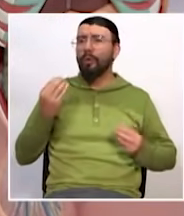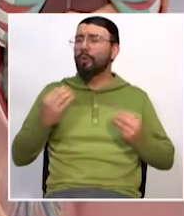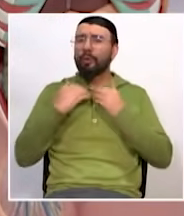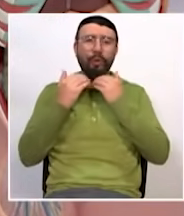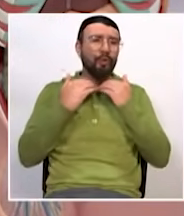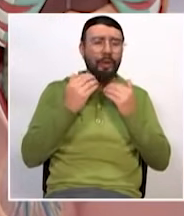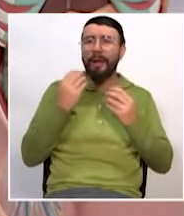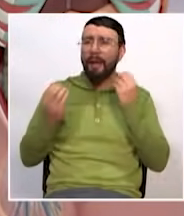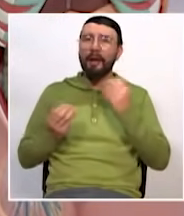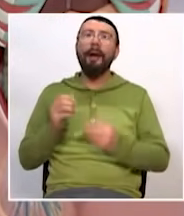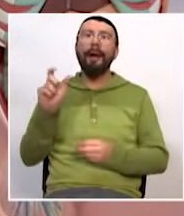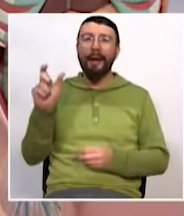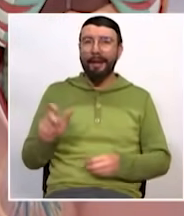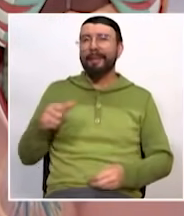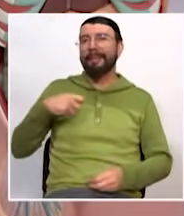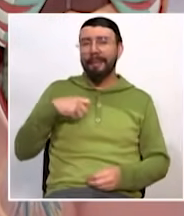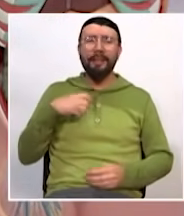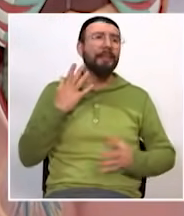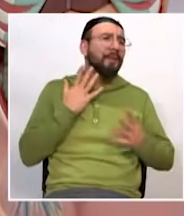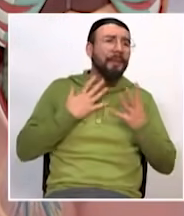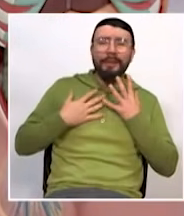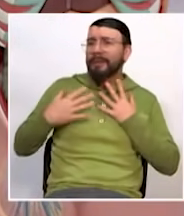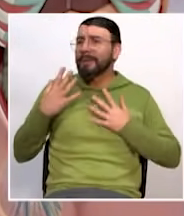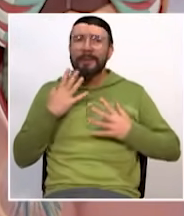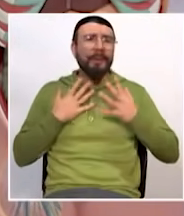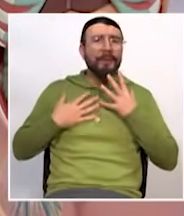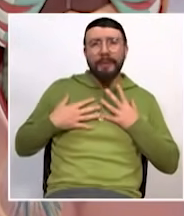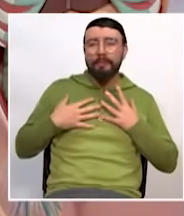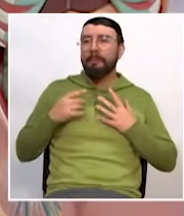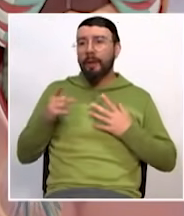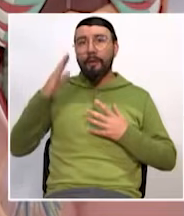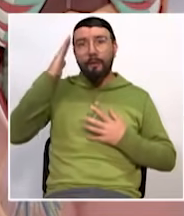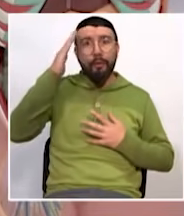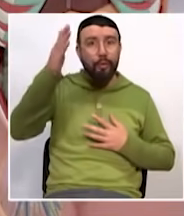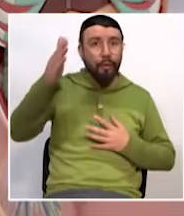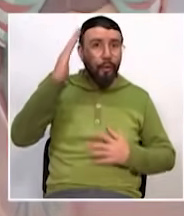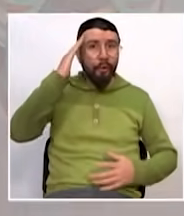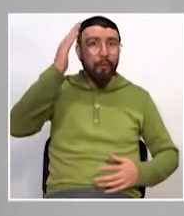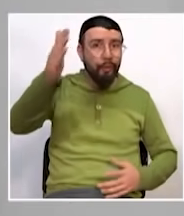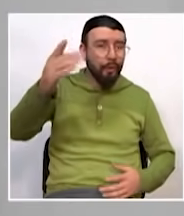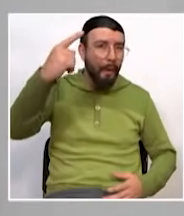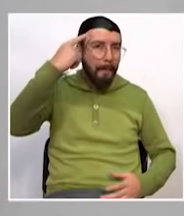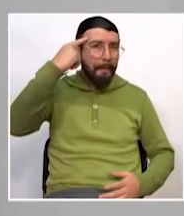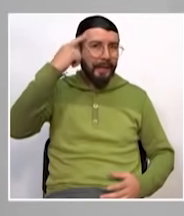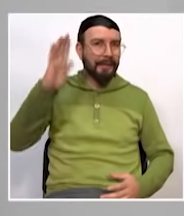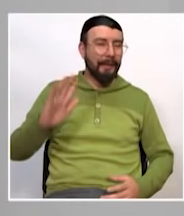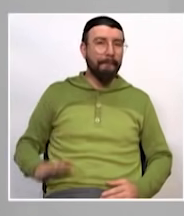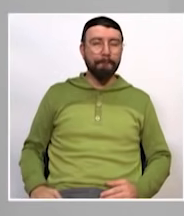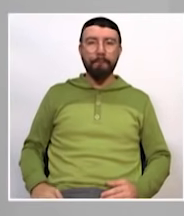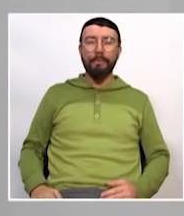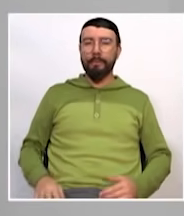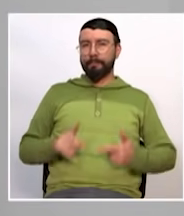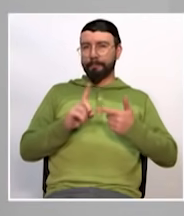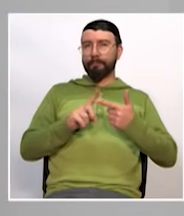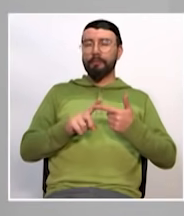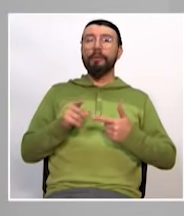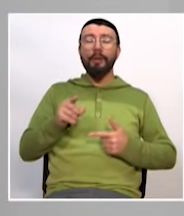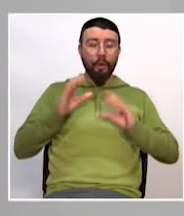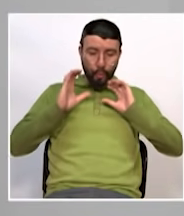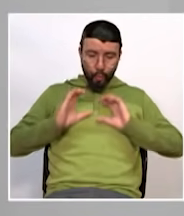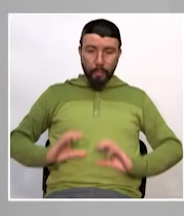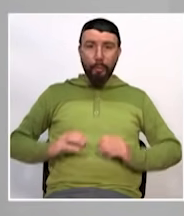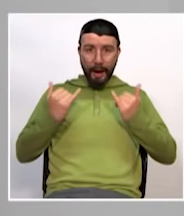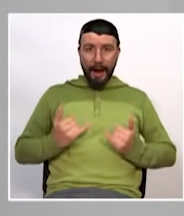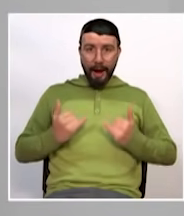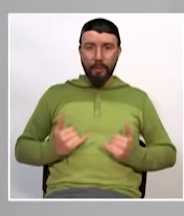síntomas de ansiedad tener la mente viviendo en el futuro cuando la persona tiene el cuerpo aquí y la mente puesta en